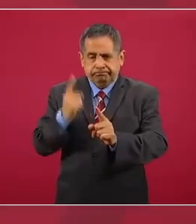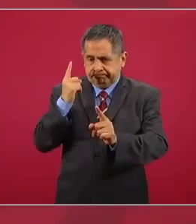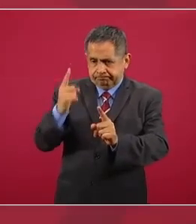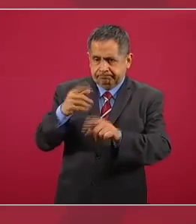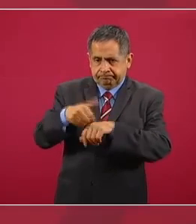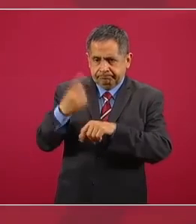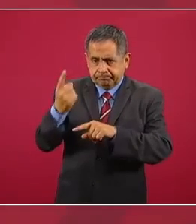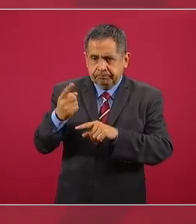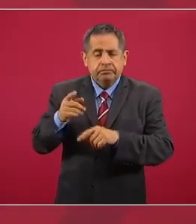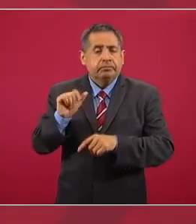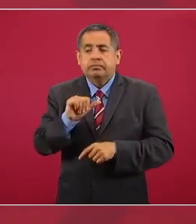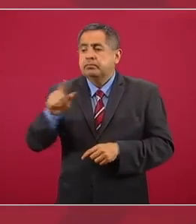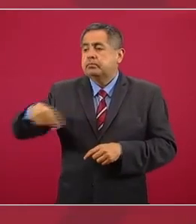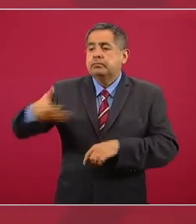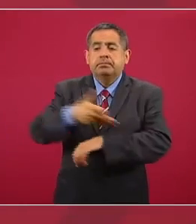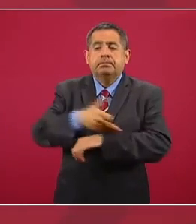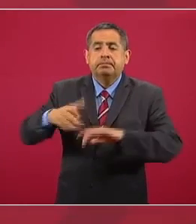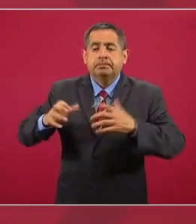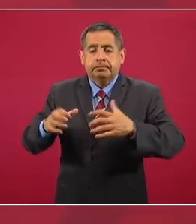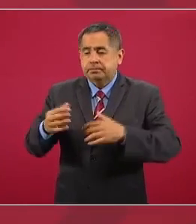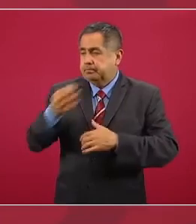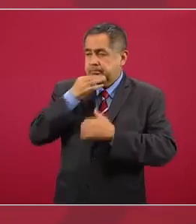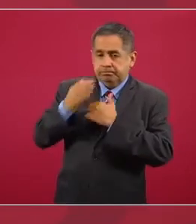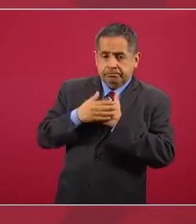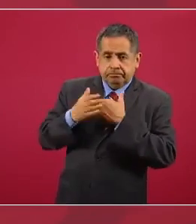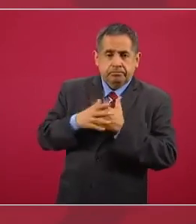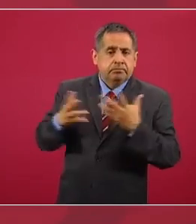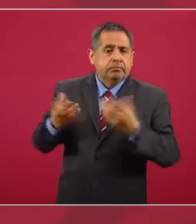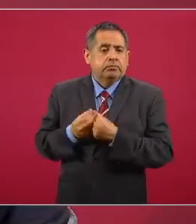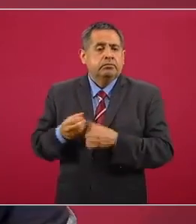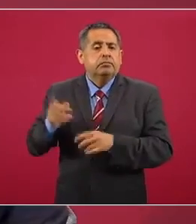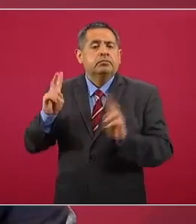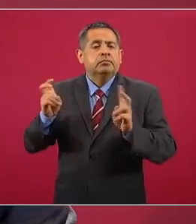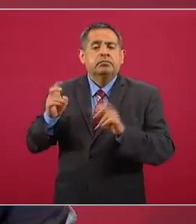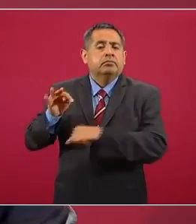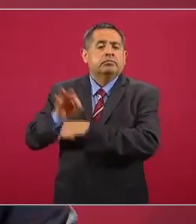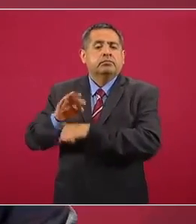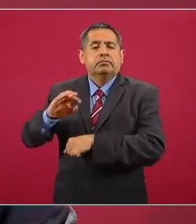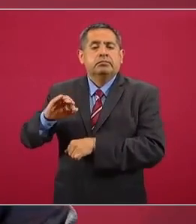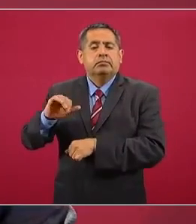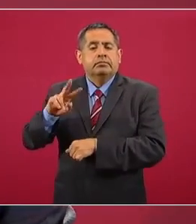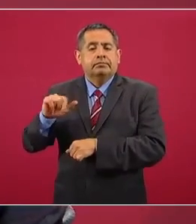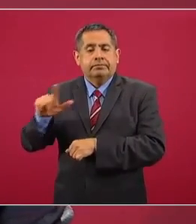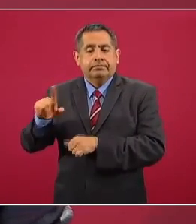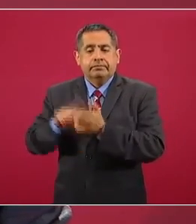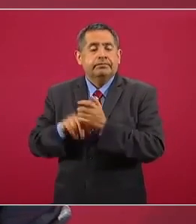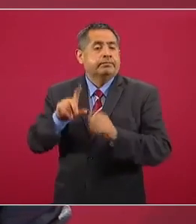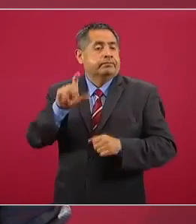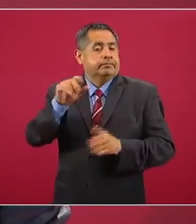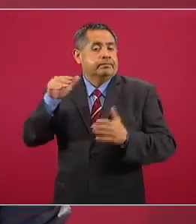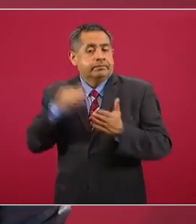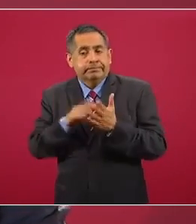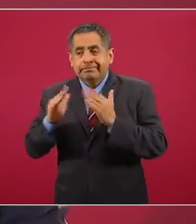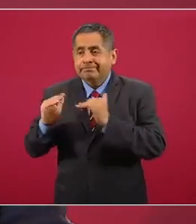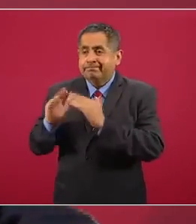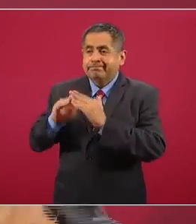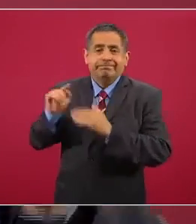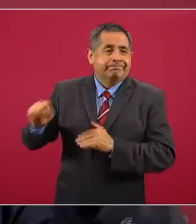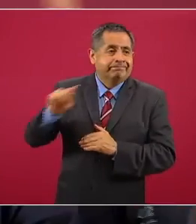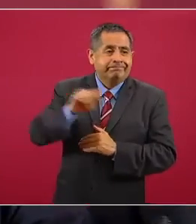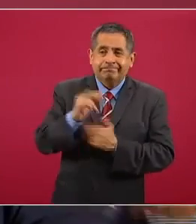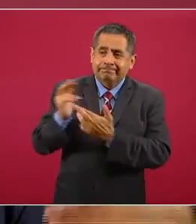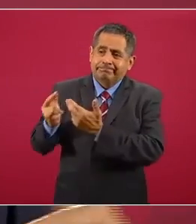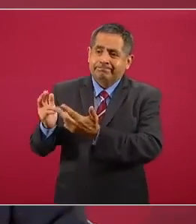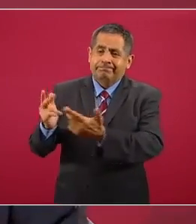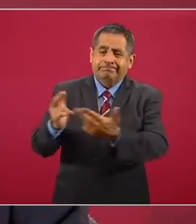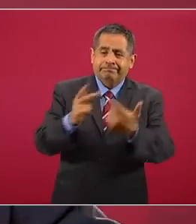que fueron familias, que tenemos el dato junto con Protección Civil, fueron 20,000 viviendas que fueron afectadas. Nosotros